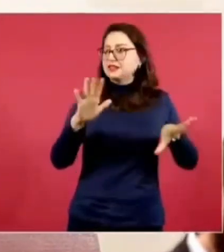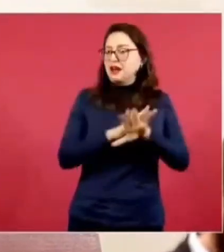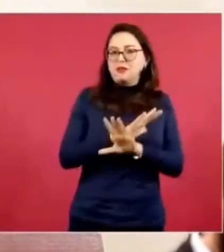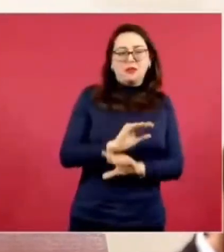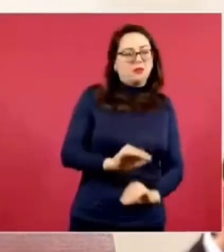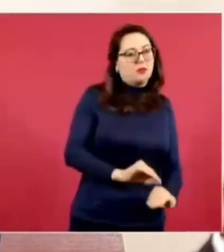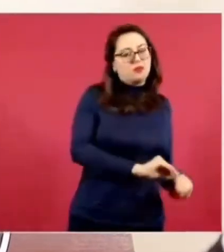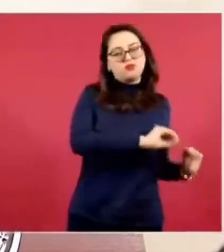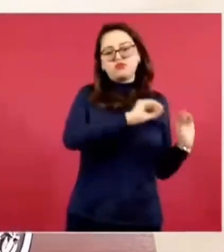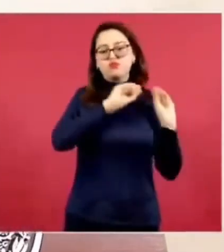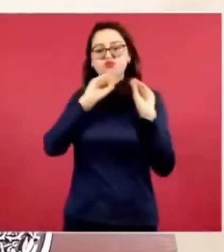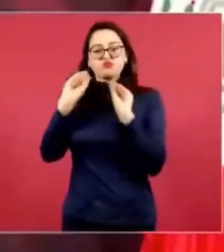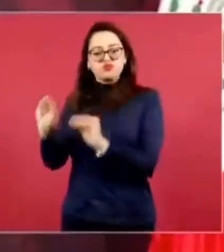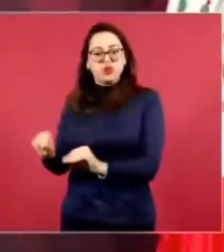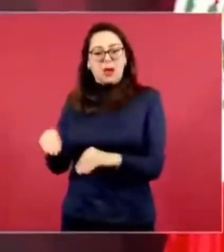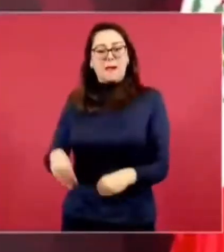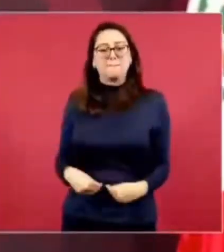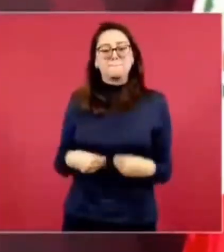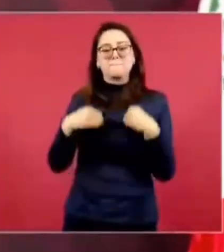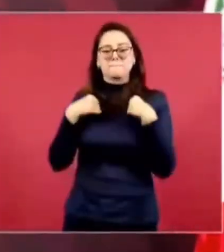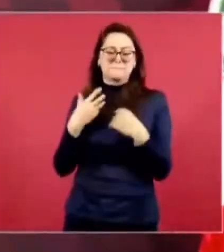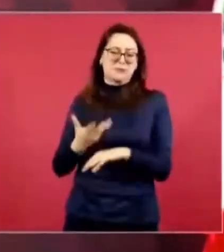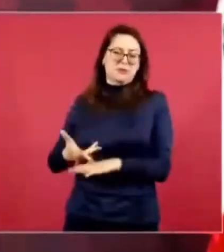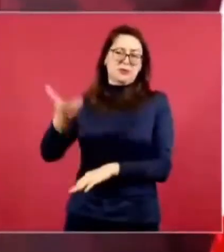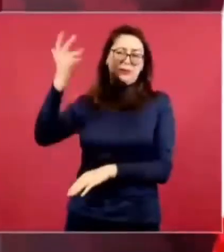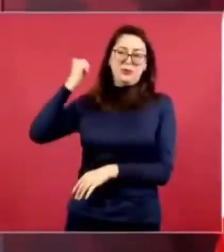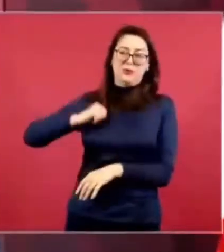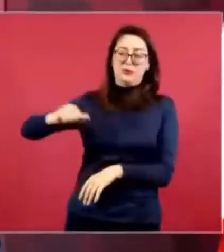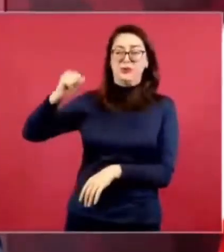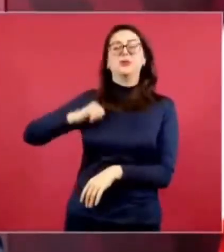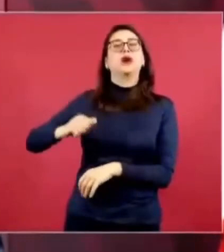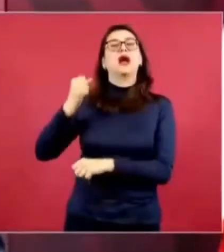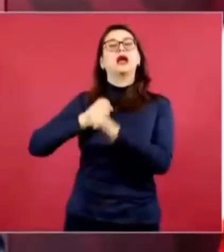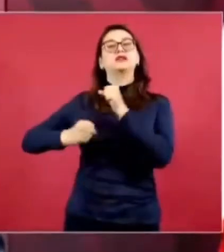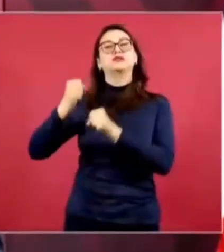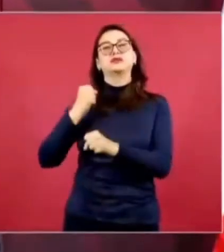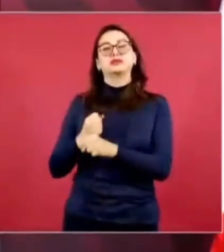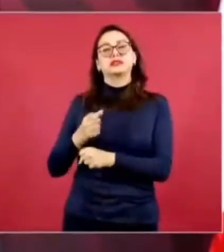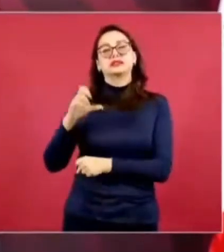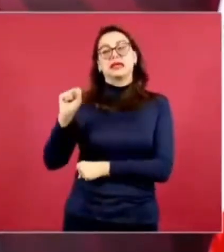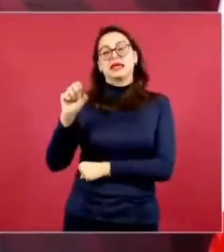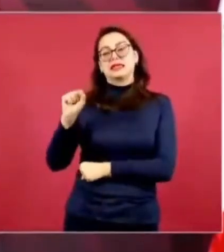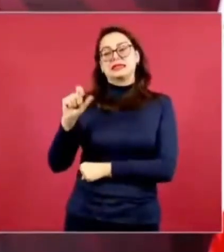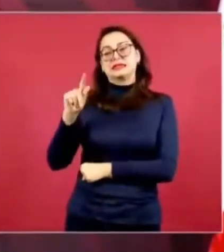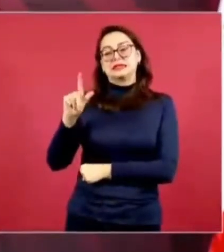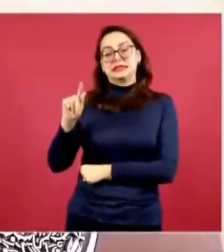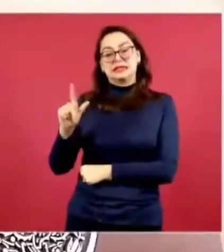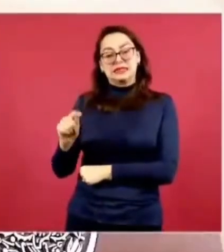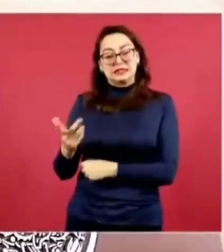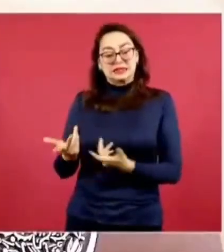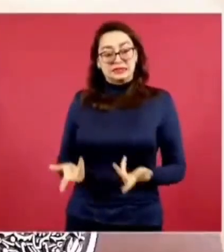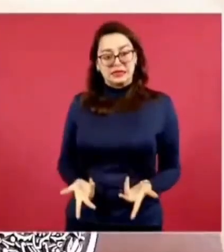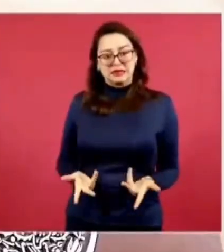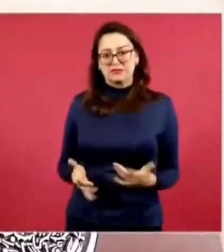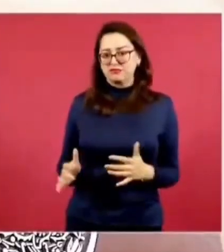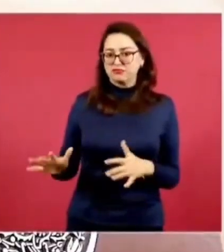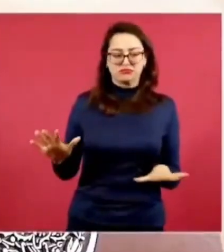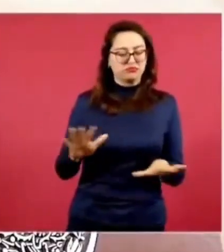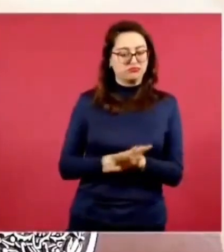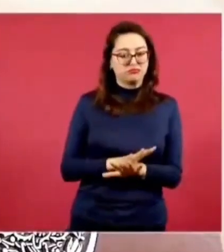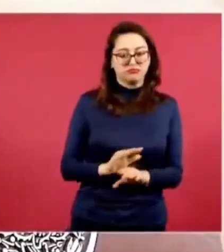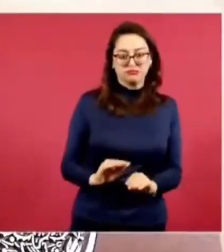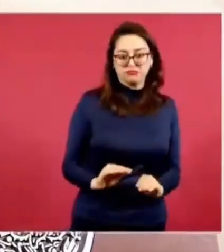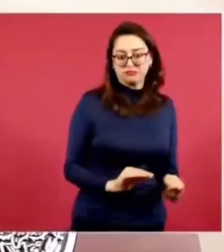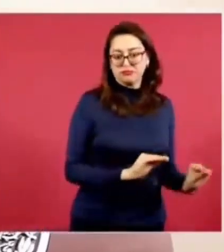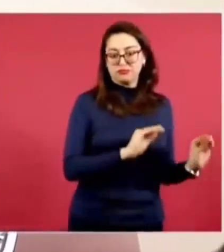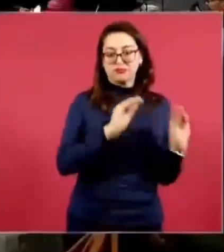campesinos que fueron en los años 60 70 a poblar todo esto